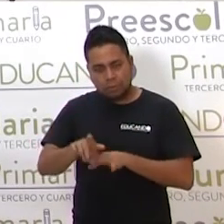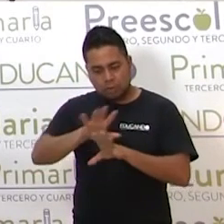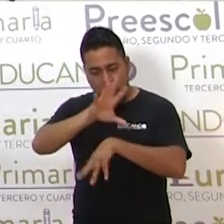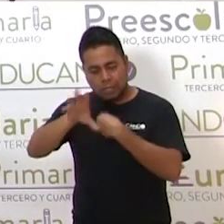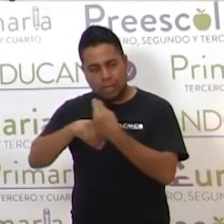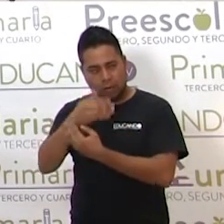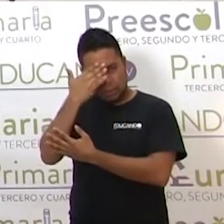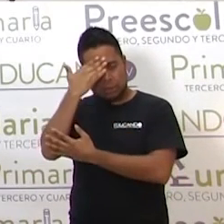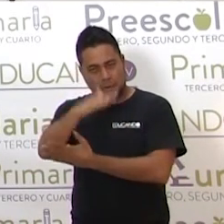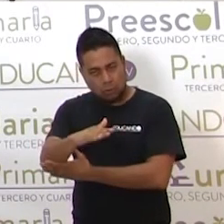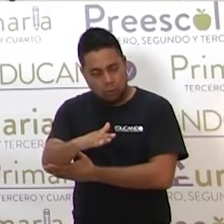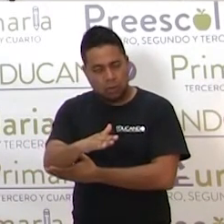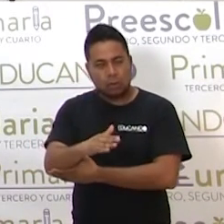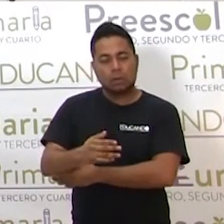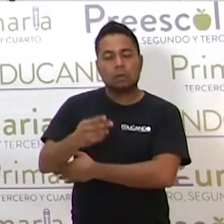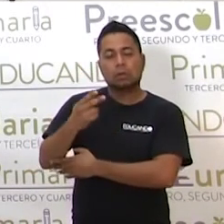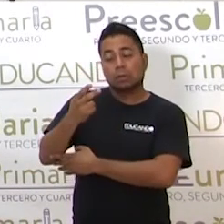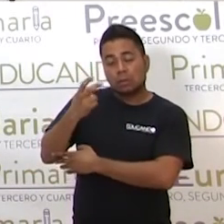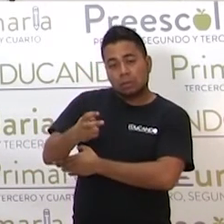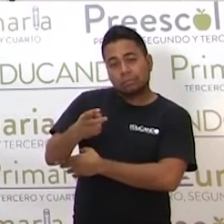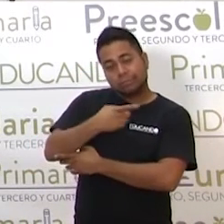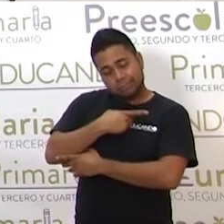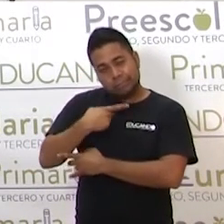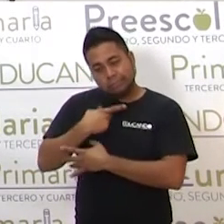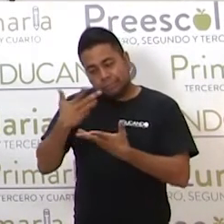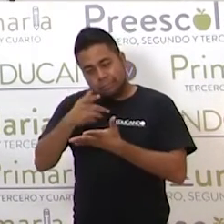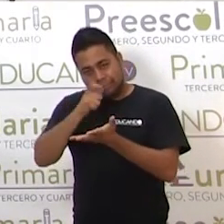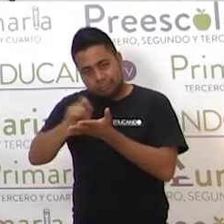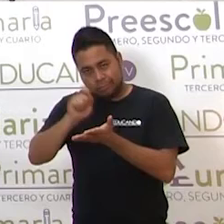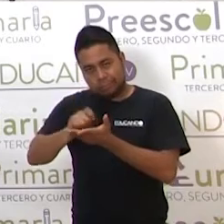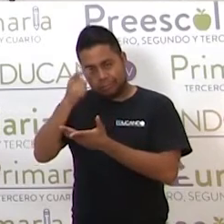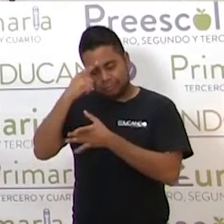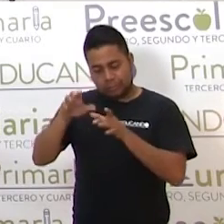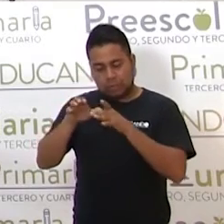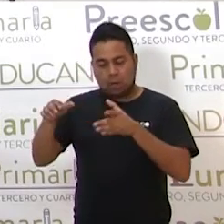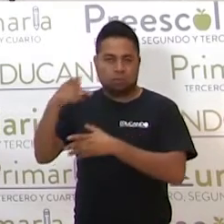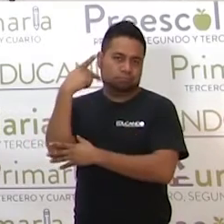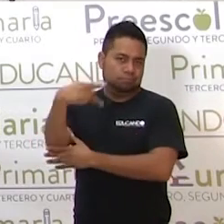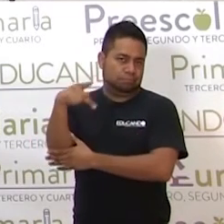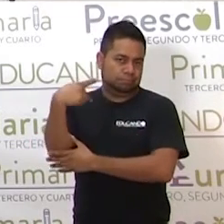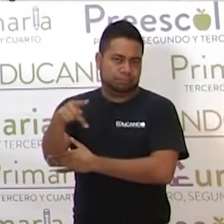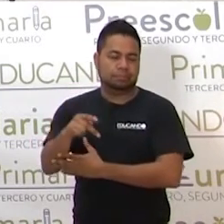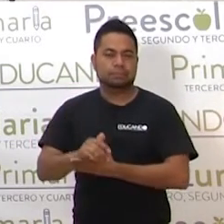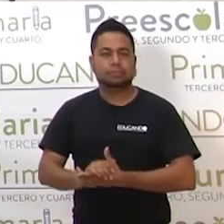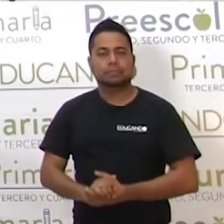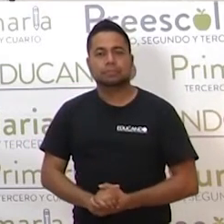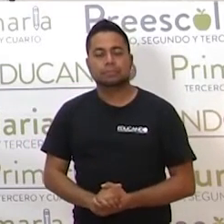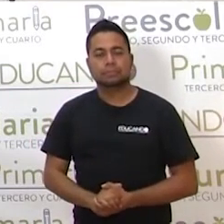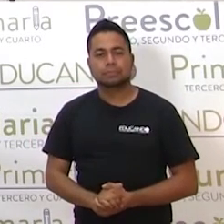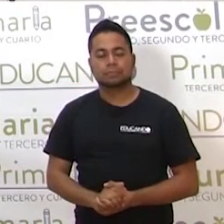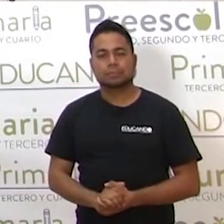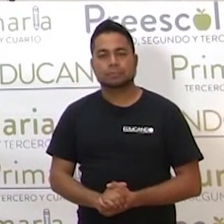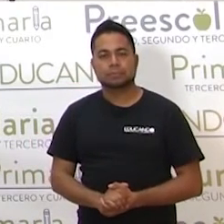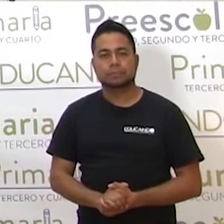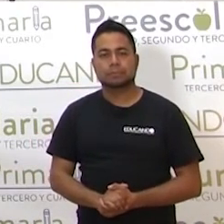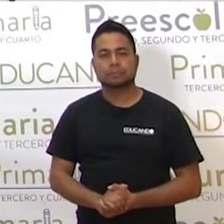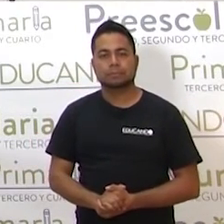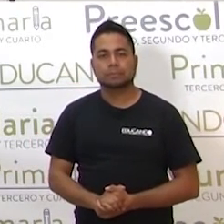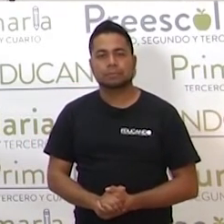omnisciente. Y eso es lo que ustedes tienen que hacer en su propio texto. Pues bien, ahora que